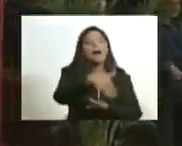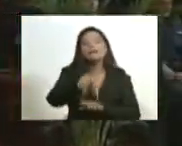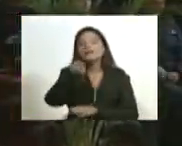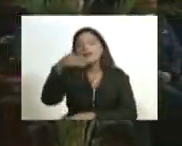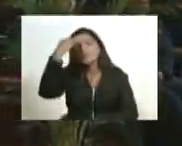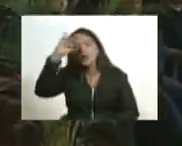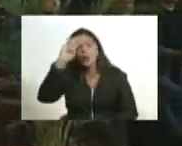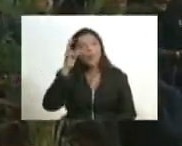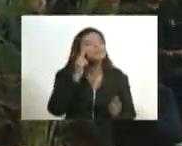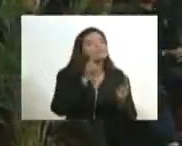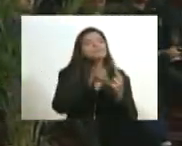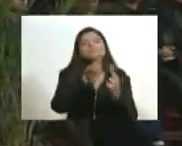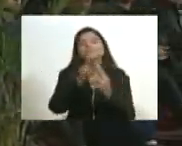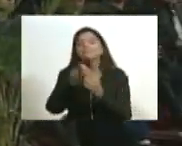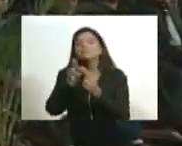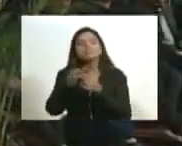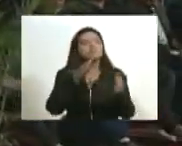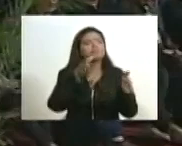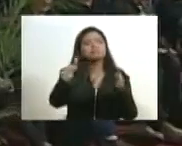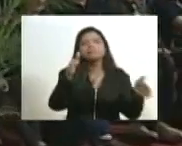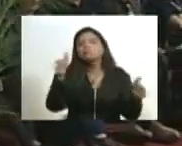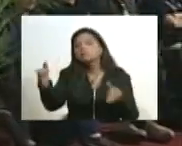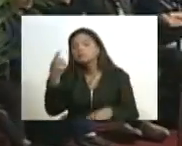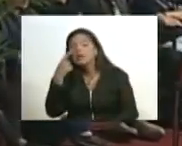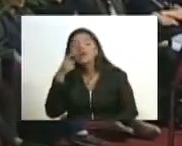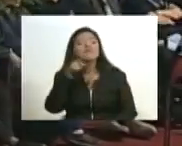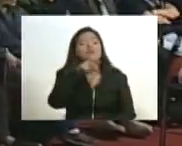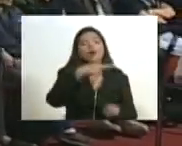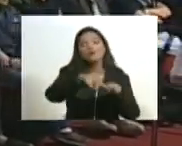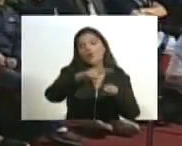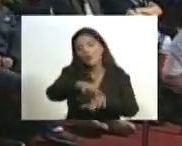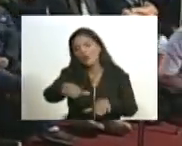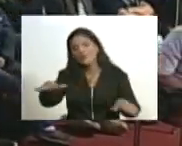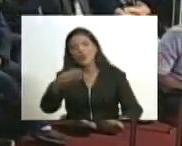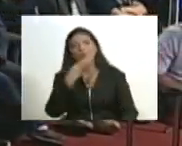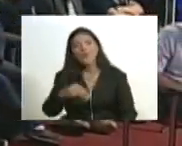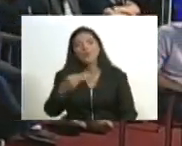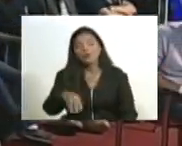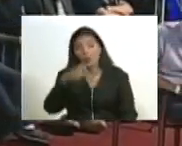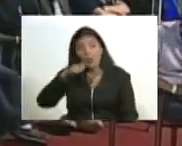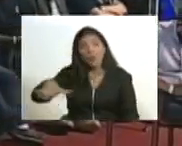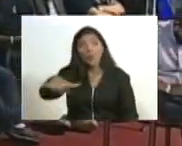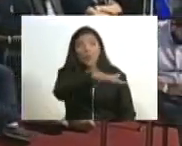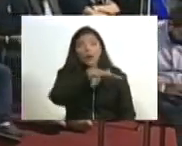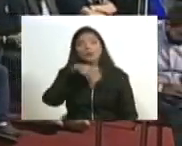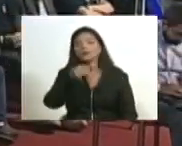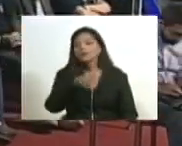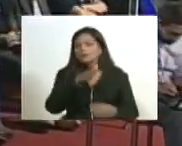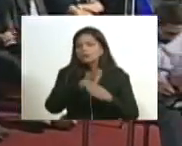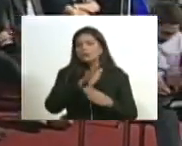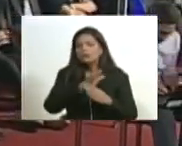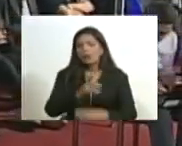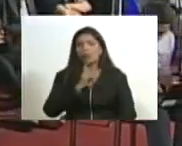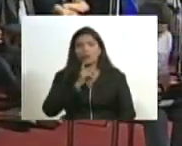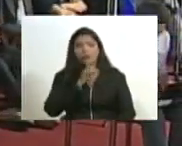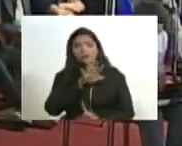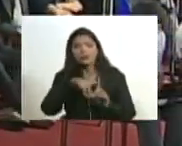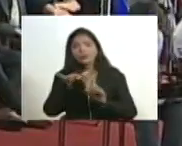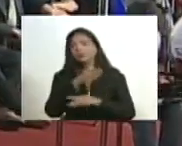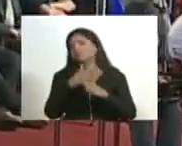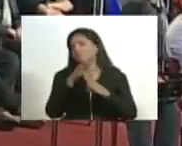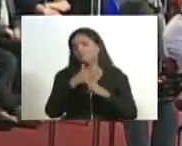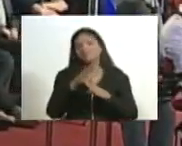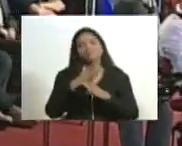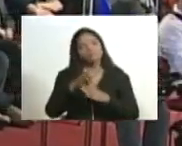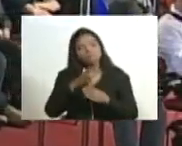de Santiago, o de Pinar del Río, y vean a esos niños, esas niñas, esa juventud y ese pueblo que en medio de dificultades, buscando